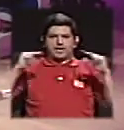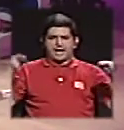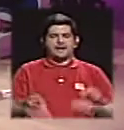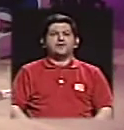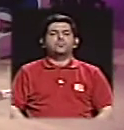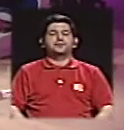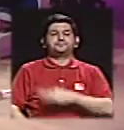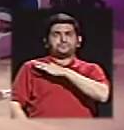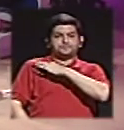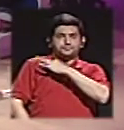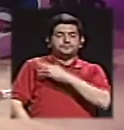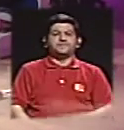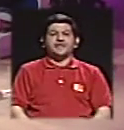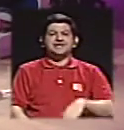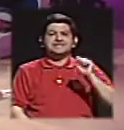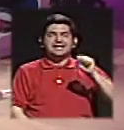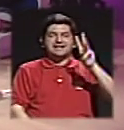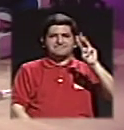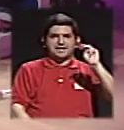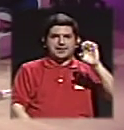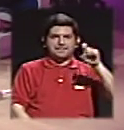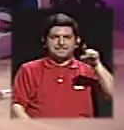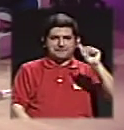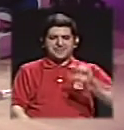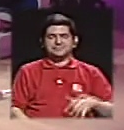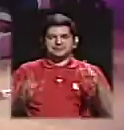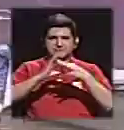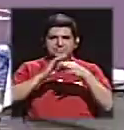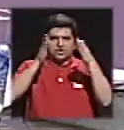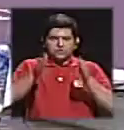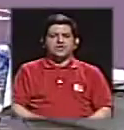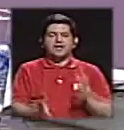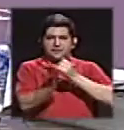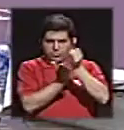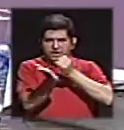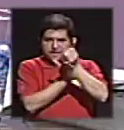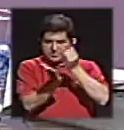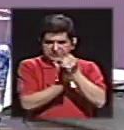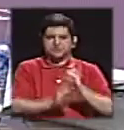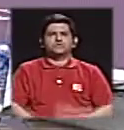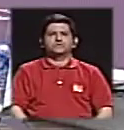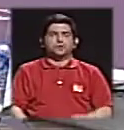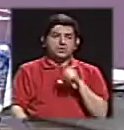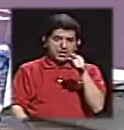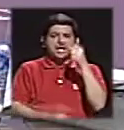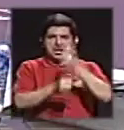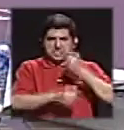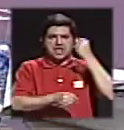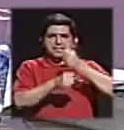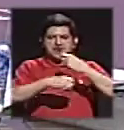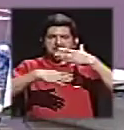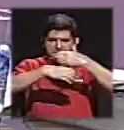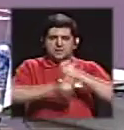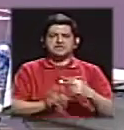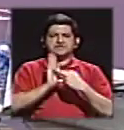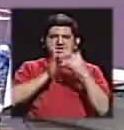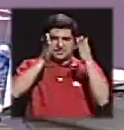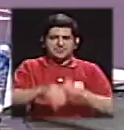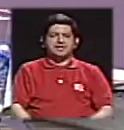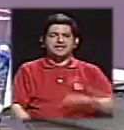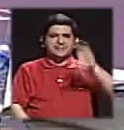hemos invitado a Silvia Mesa, quien es la coordinadora de la investigación. Ella hace este trabajo en